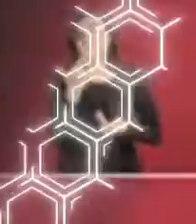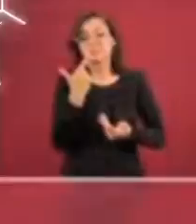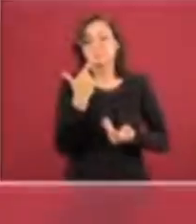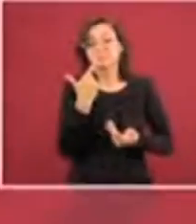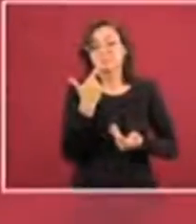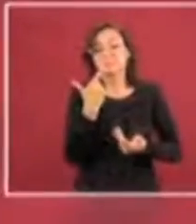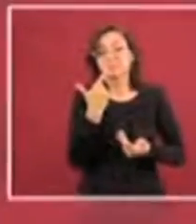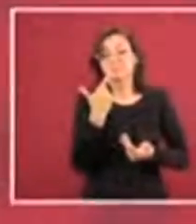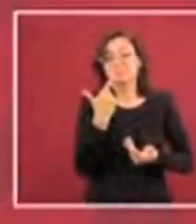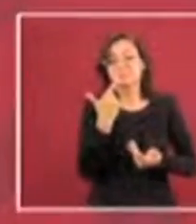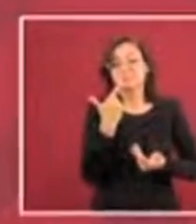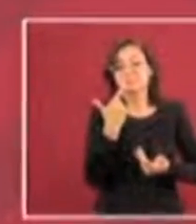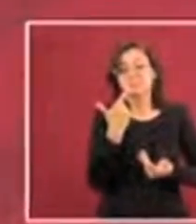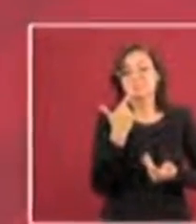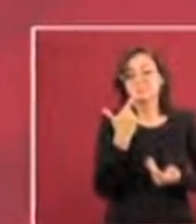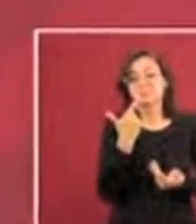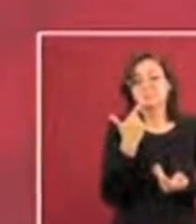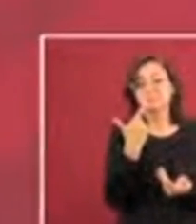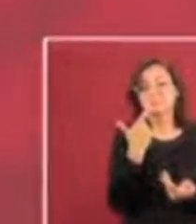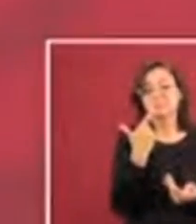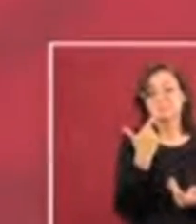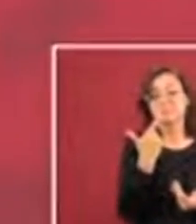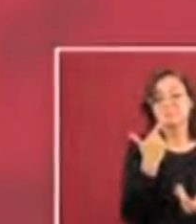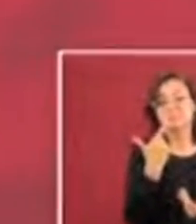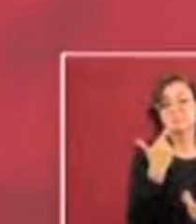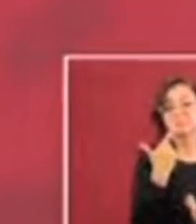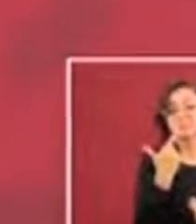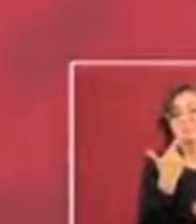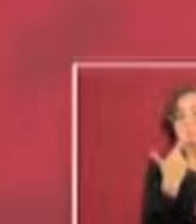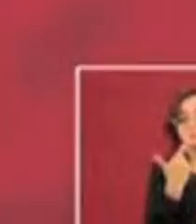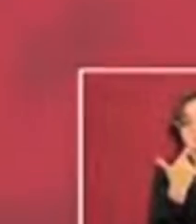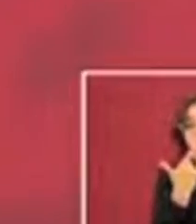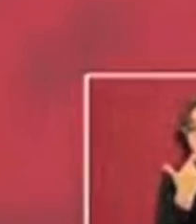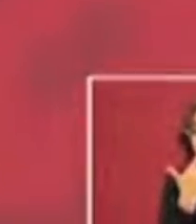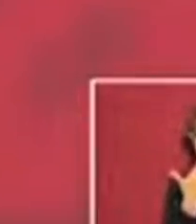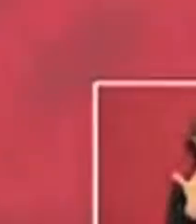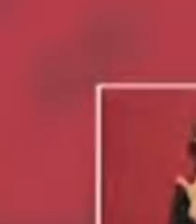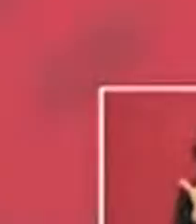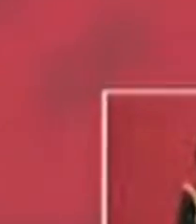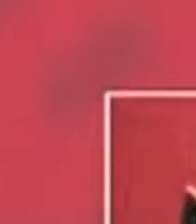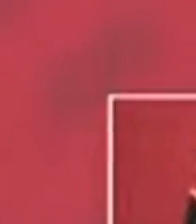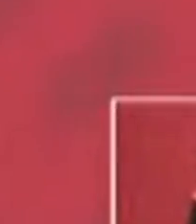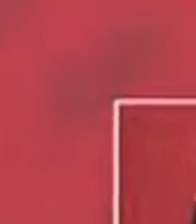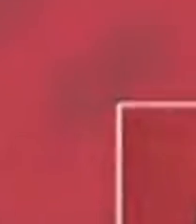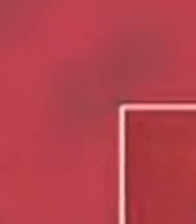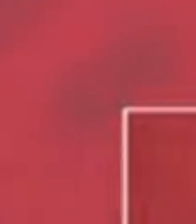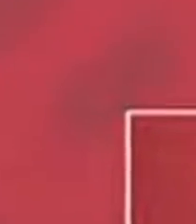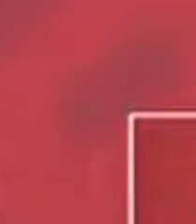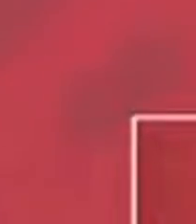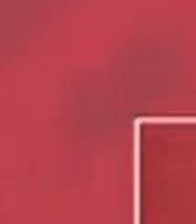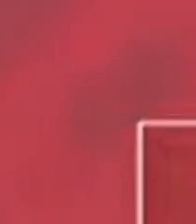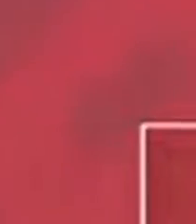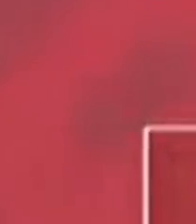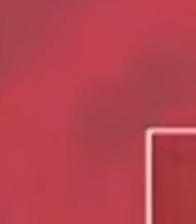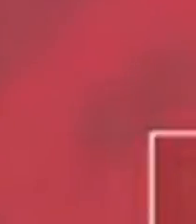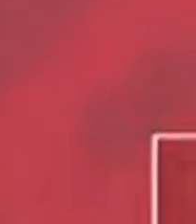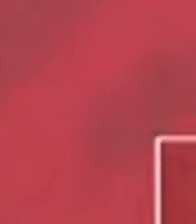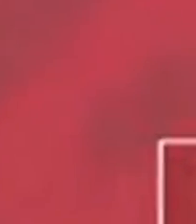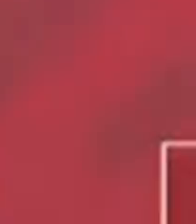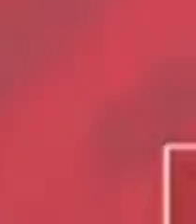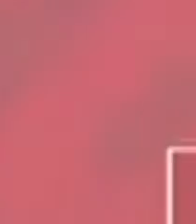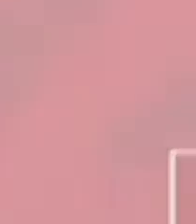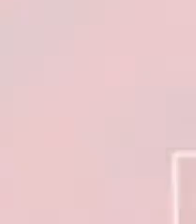El presidente Andrés Manuel López Obrador pronostica que la ayuda de Estados Unidos a México en el acuerdo de la producción de barriles no nos